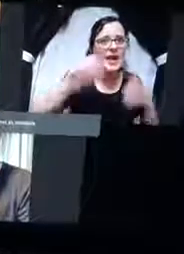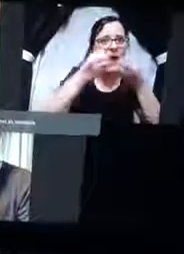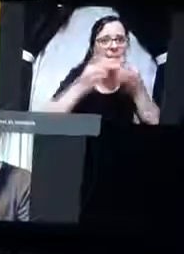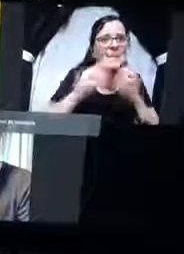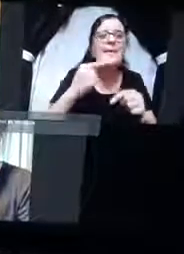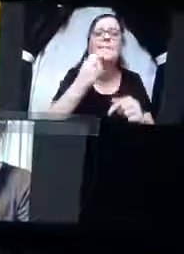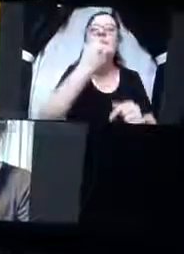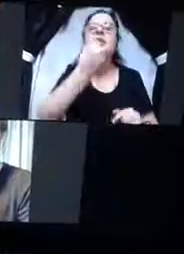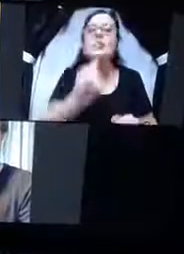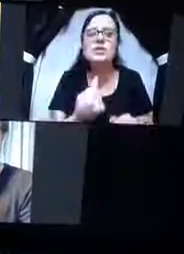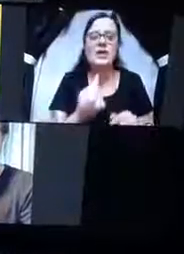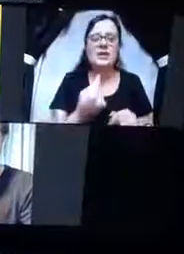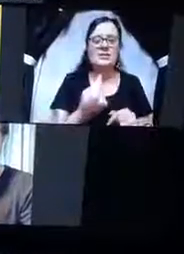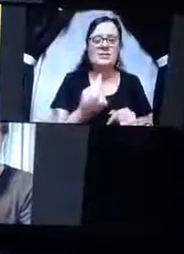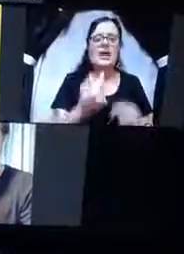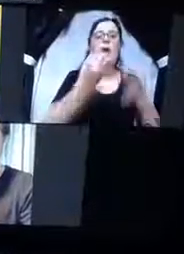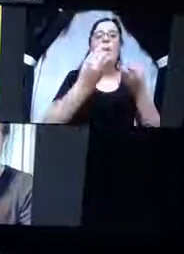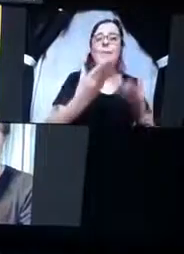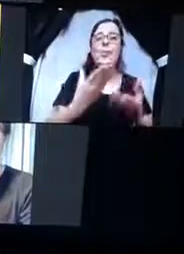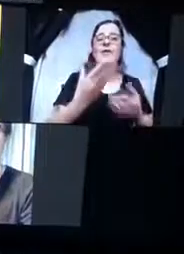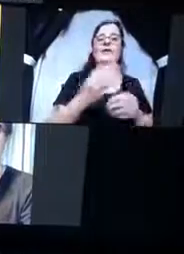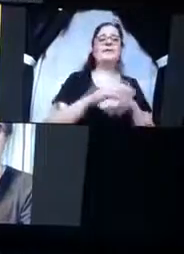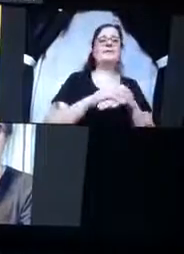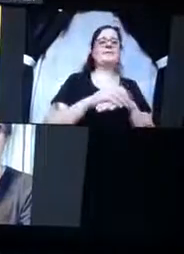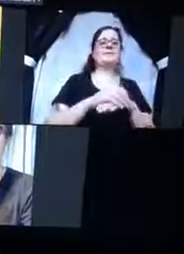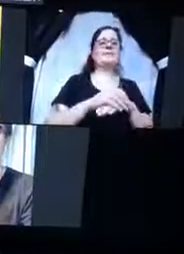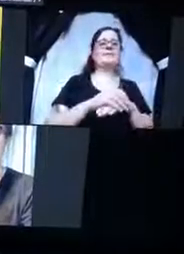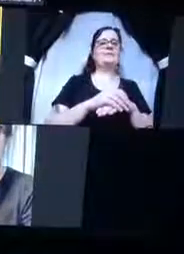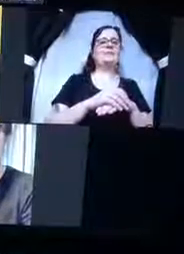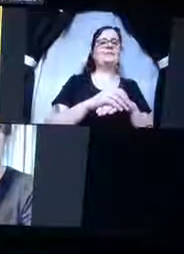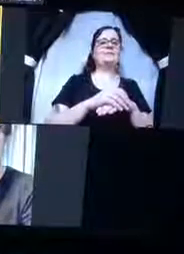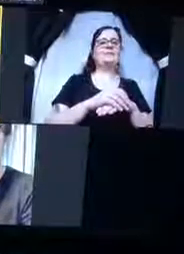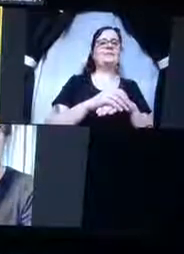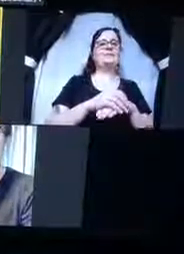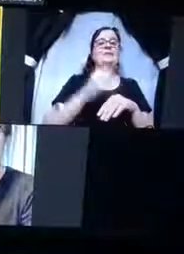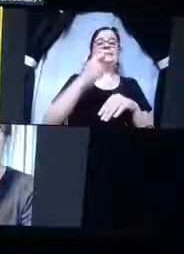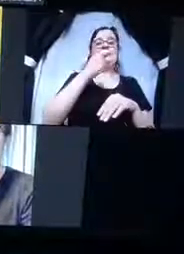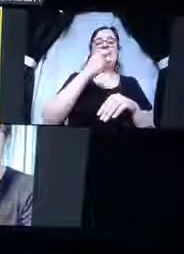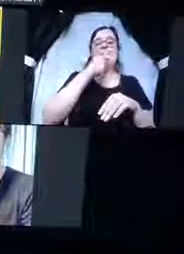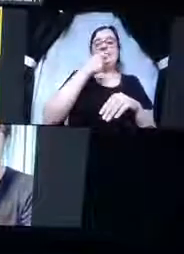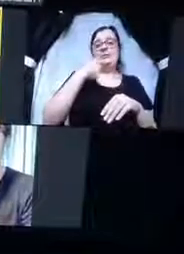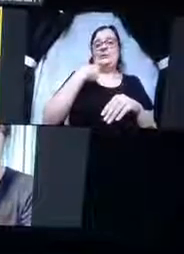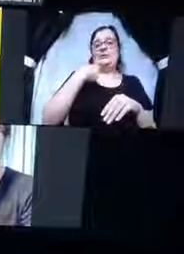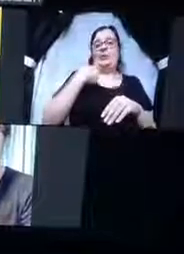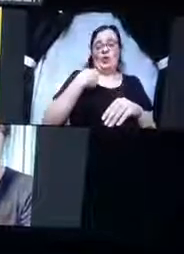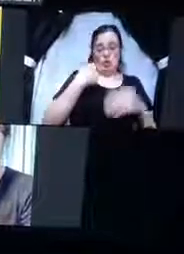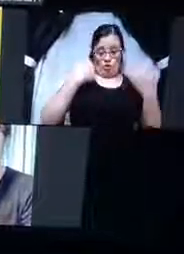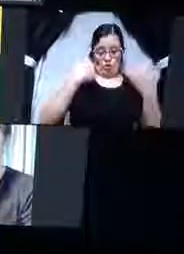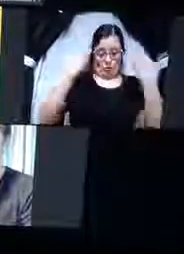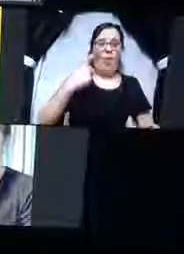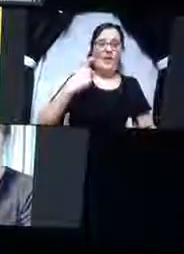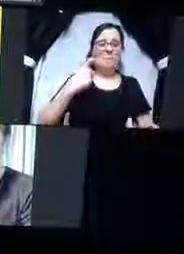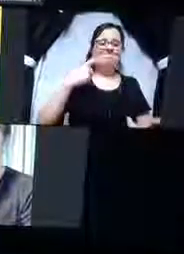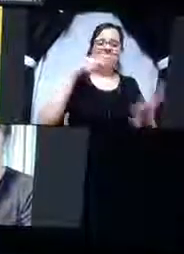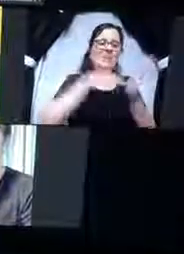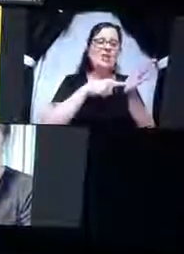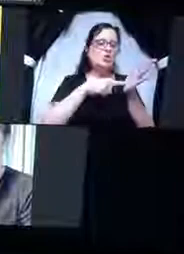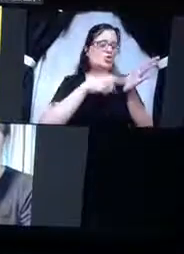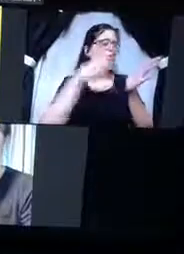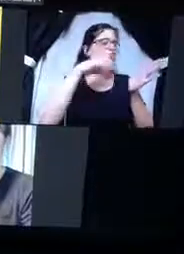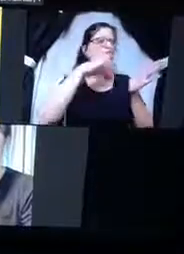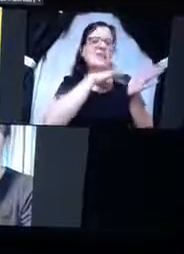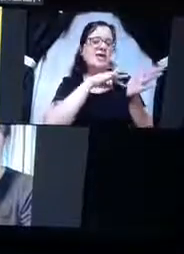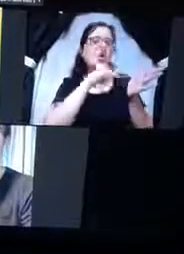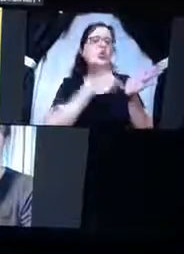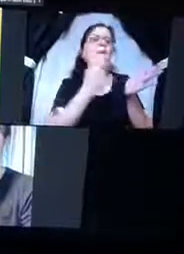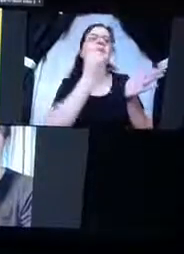soy capaz de detectar qué es lo que no entiendo, puedo preguntar. Y entonces